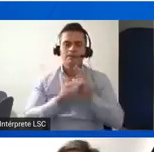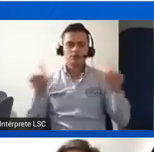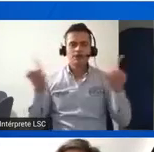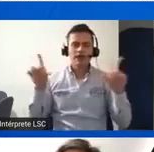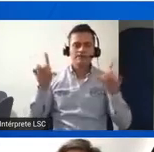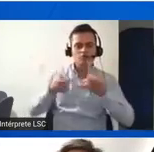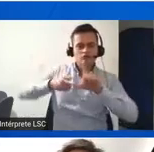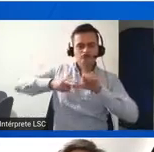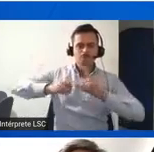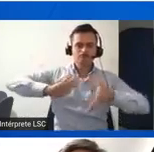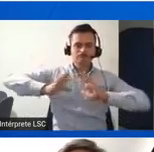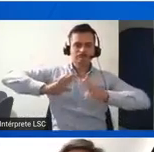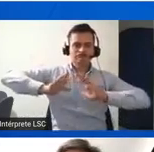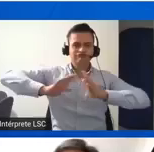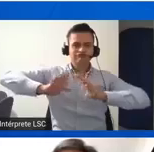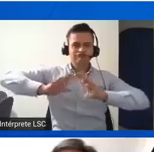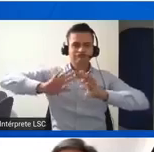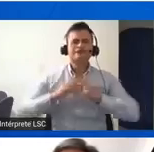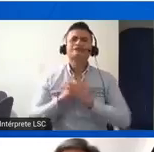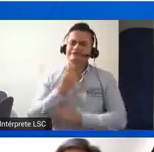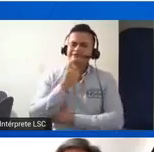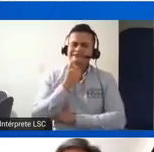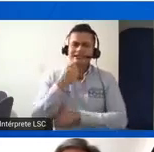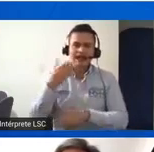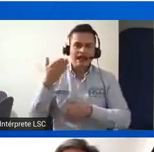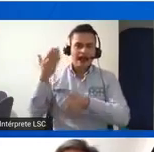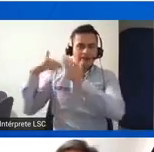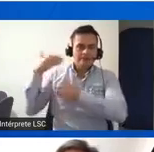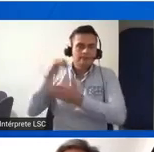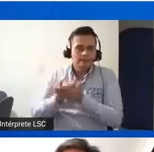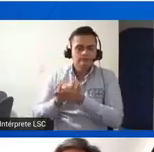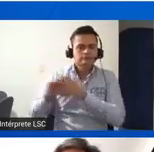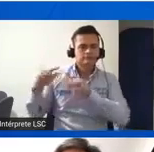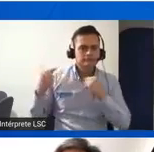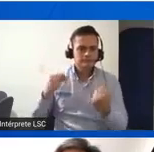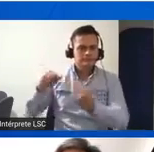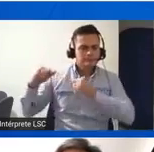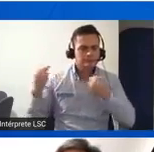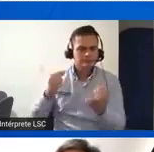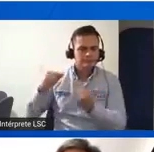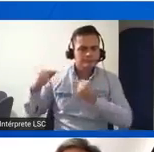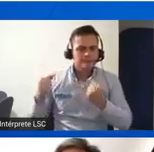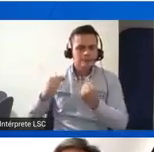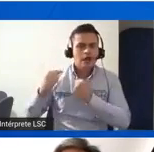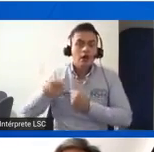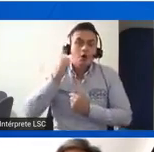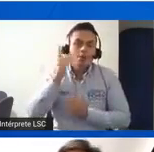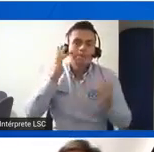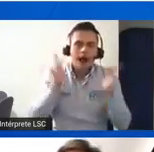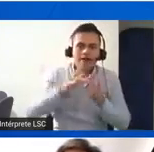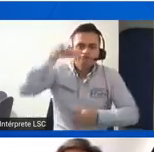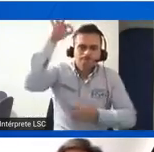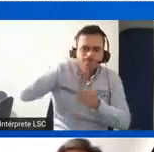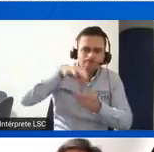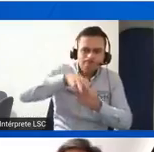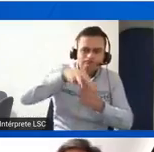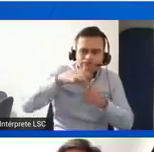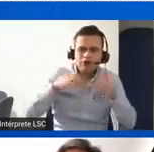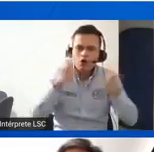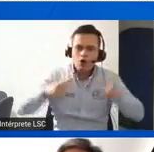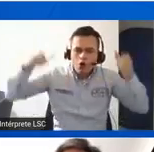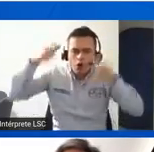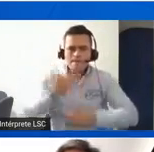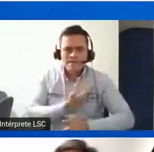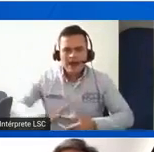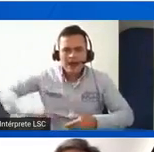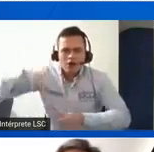televisión. En esa época estábamos con unos debates muy fuertes porque eran las elecciones de Congreso, las elecciones de presidencia,